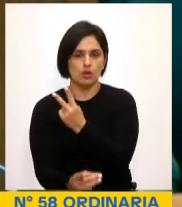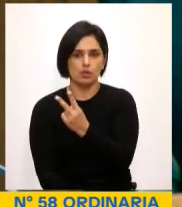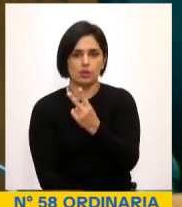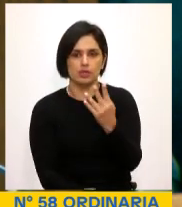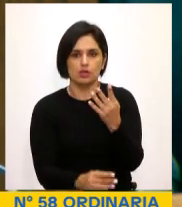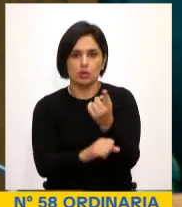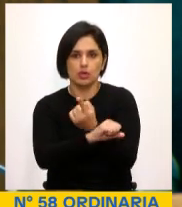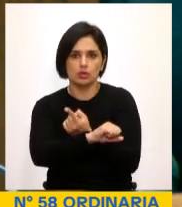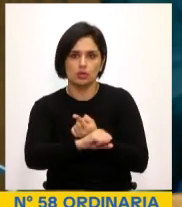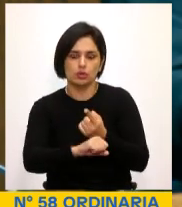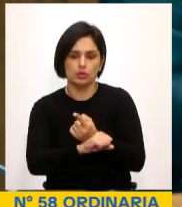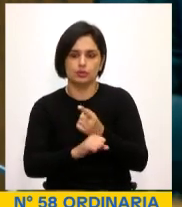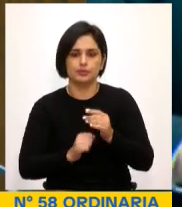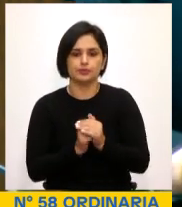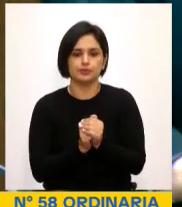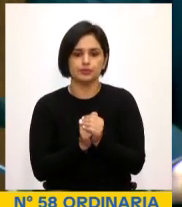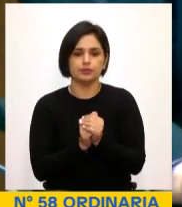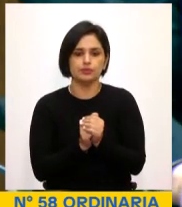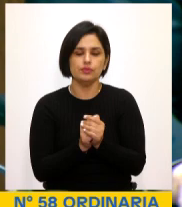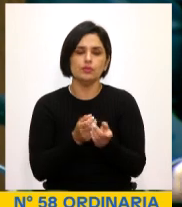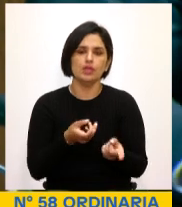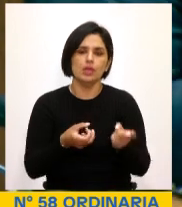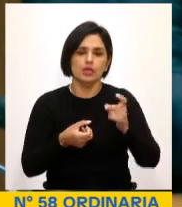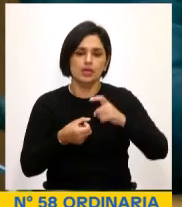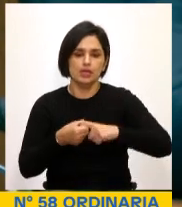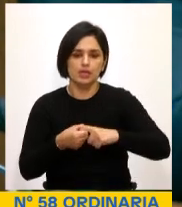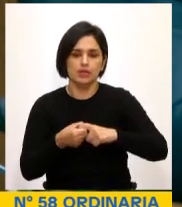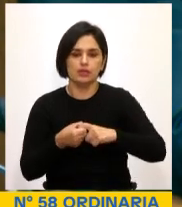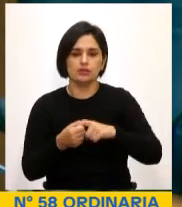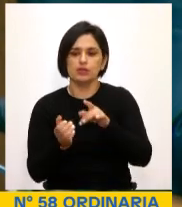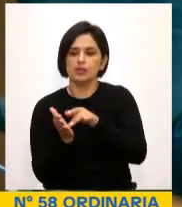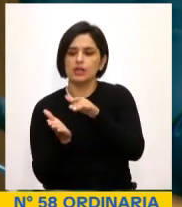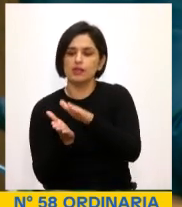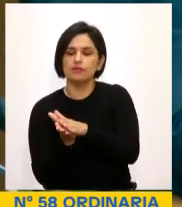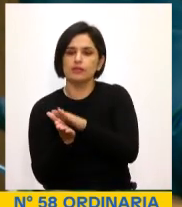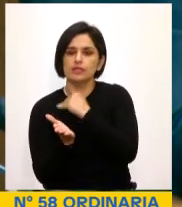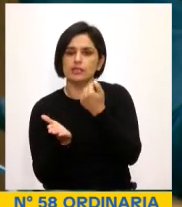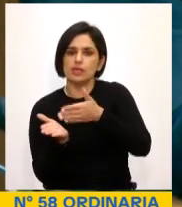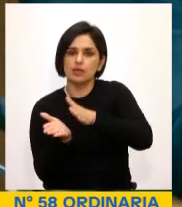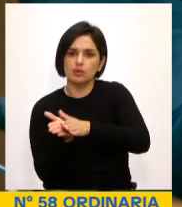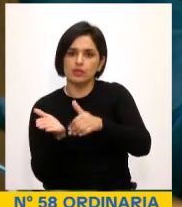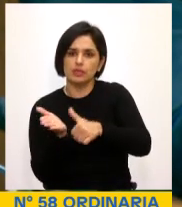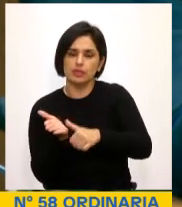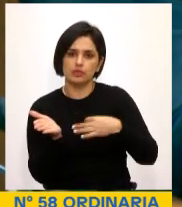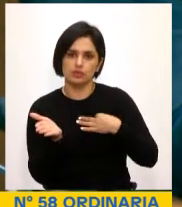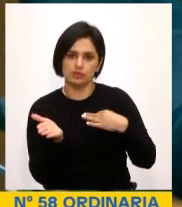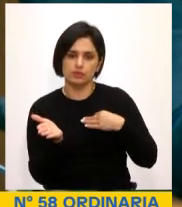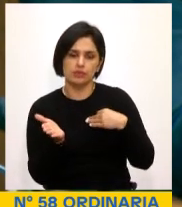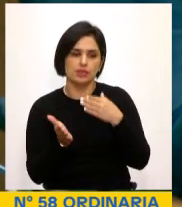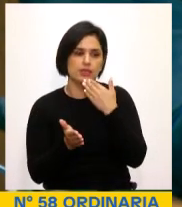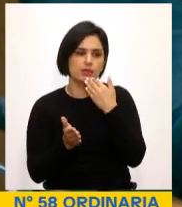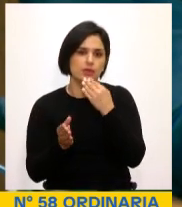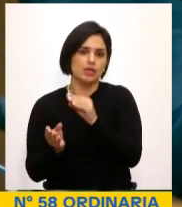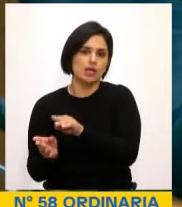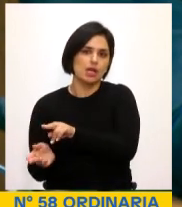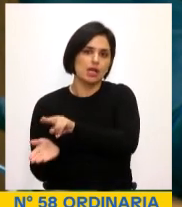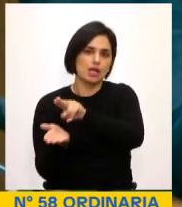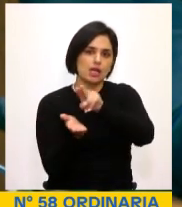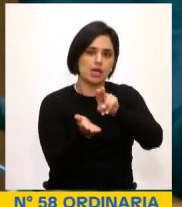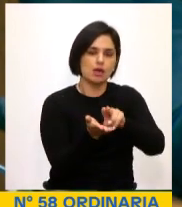horas que incluye la inscripción de la defunción del servicio de registro civil de identificación y el traslado del